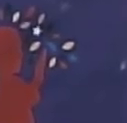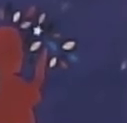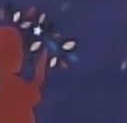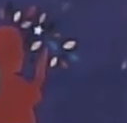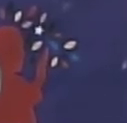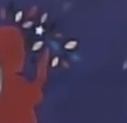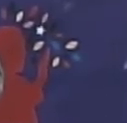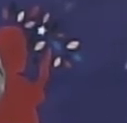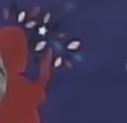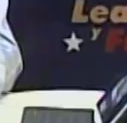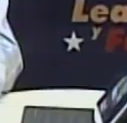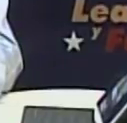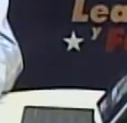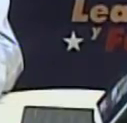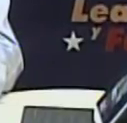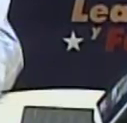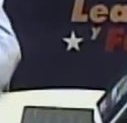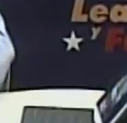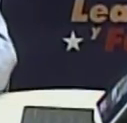Comunicación e Información. Adelante.